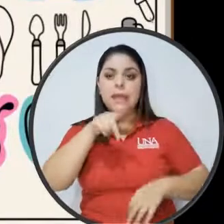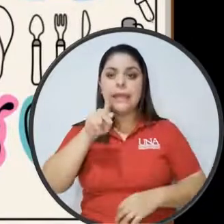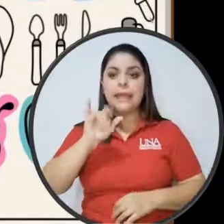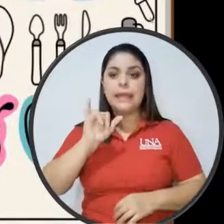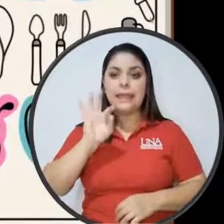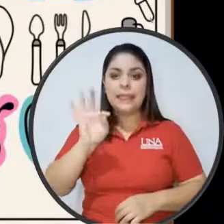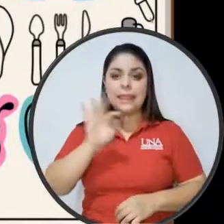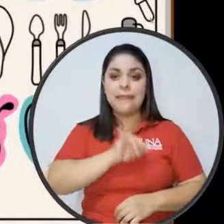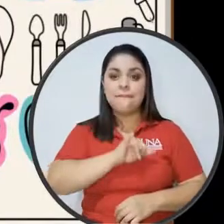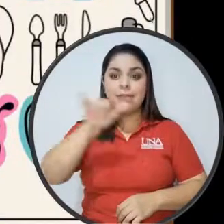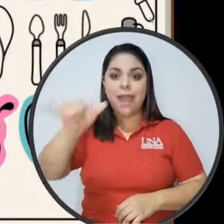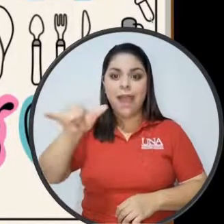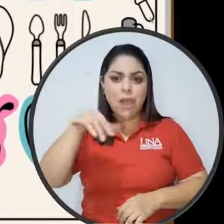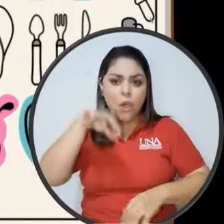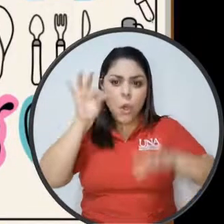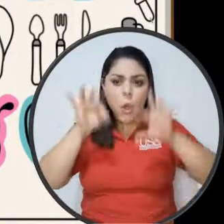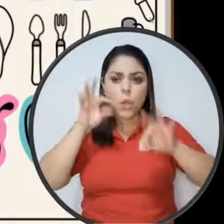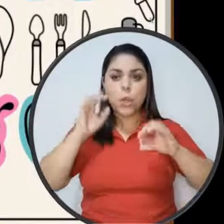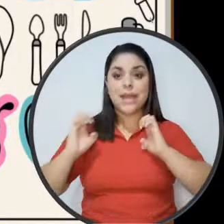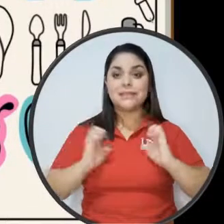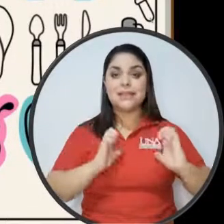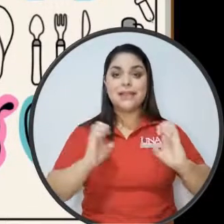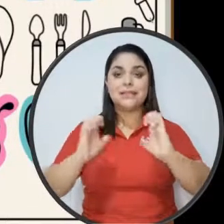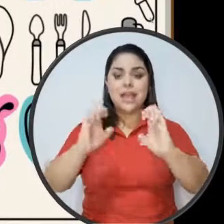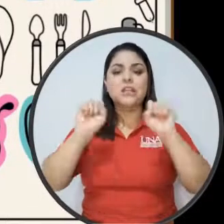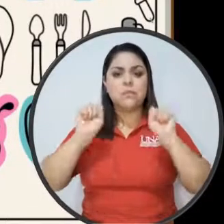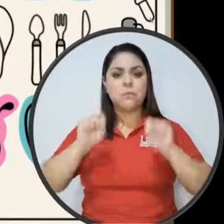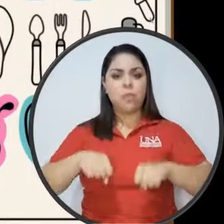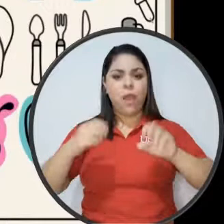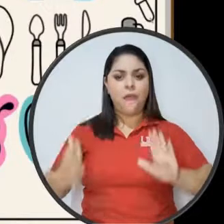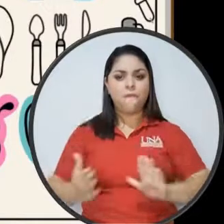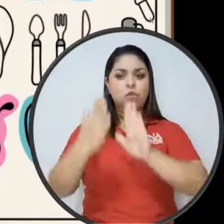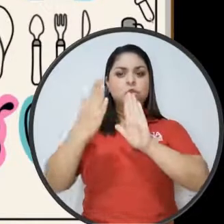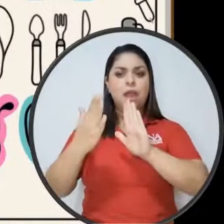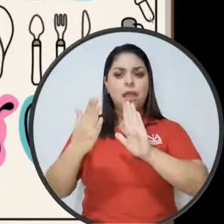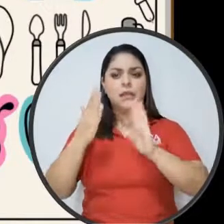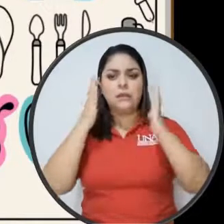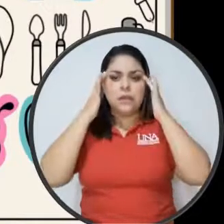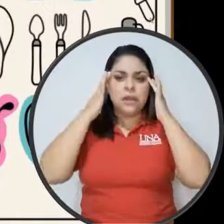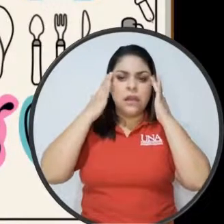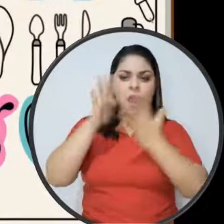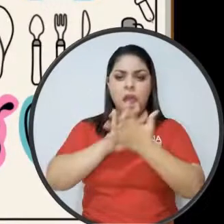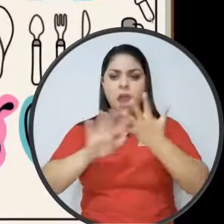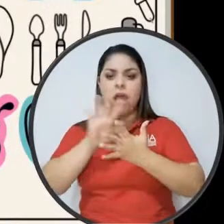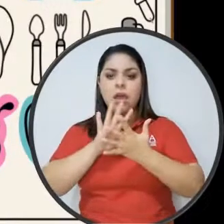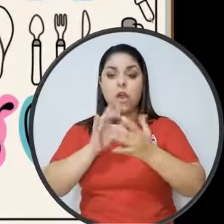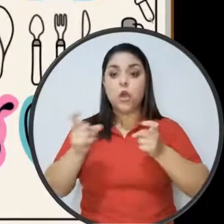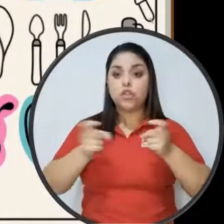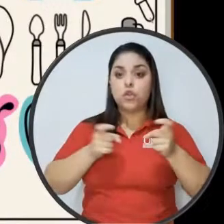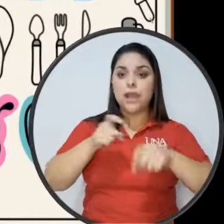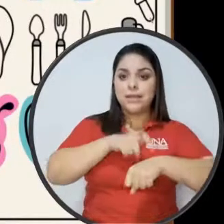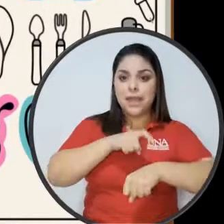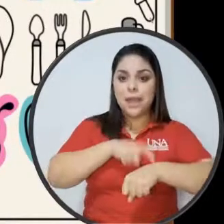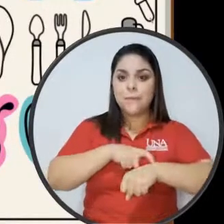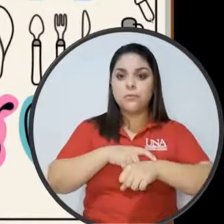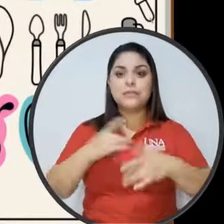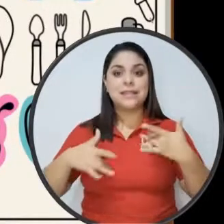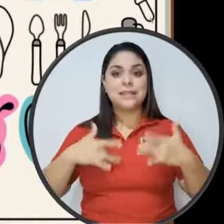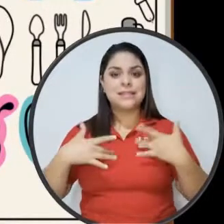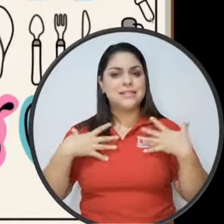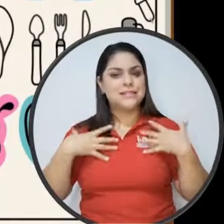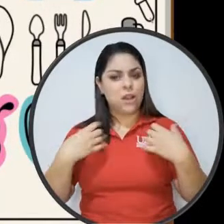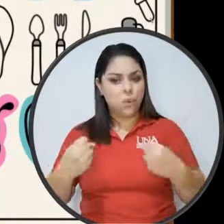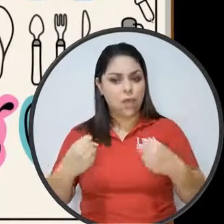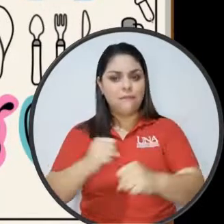viaje del héroe y encontró estrategias que le permitirían afrontar su incertidumbre, controlar el tiempo, sentirse más seguro